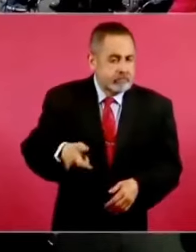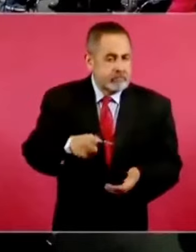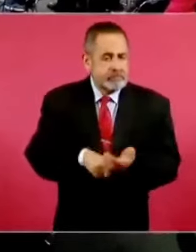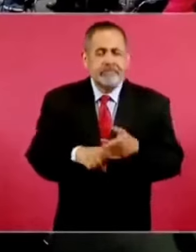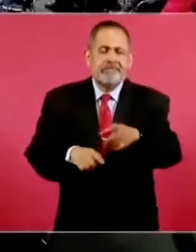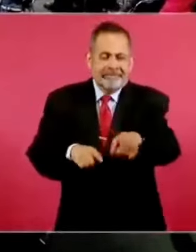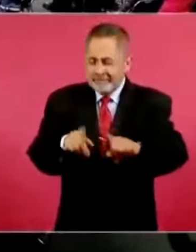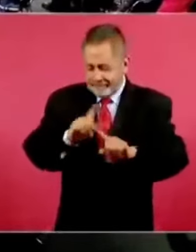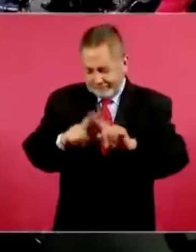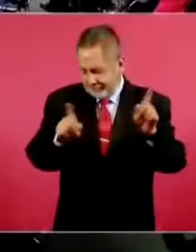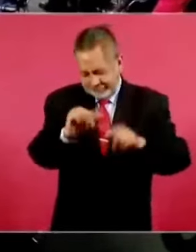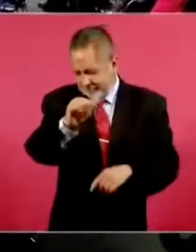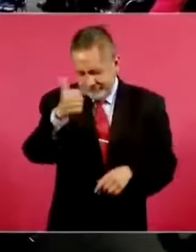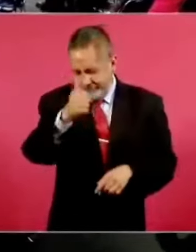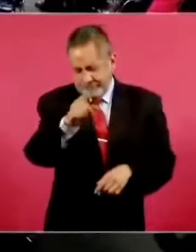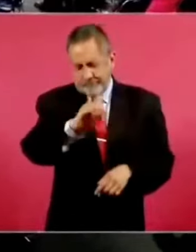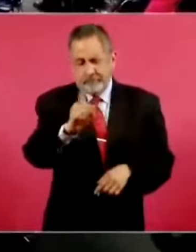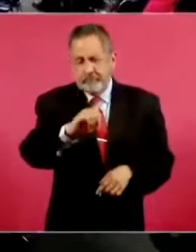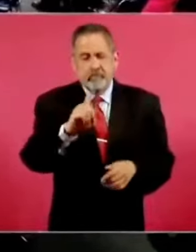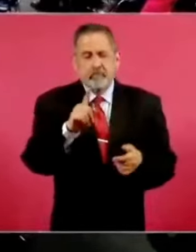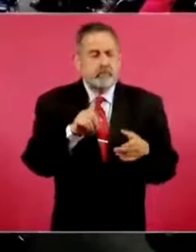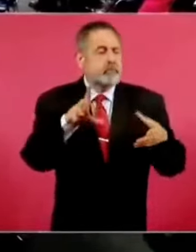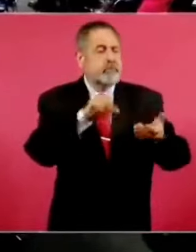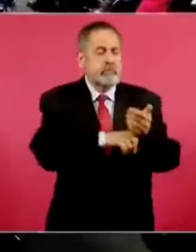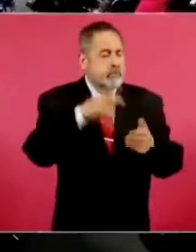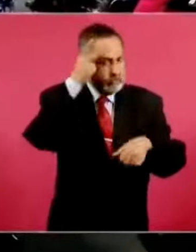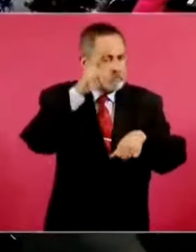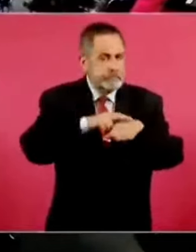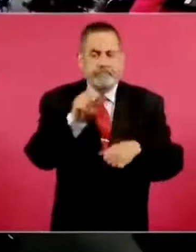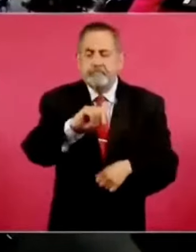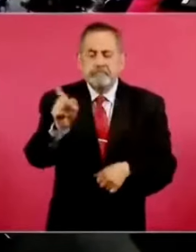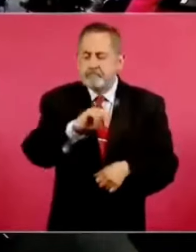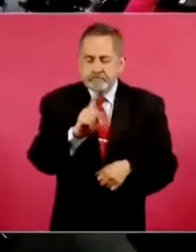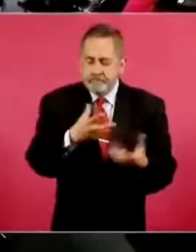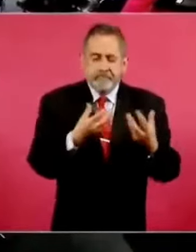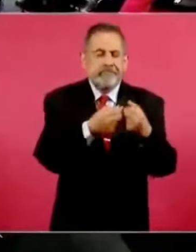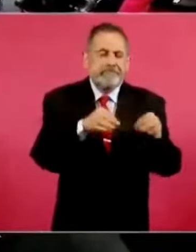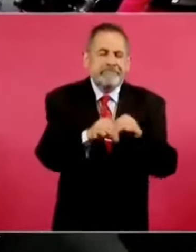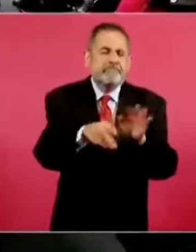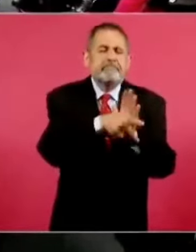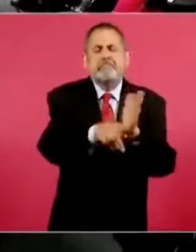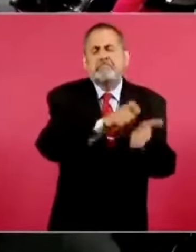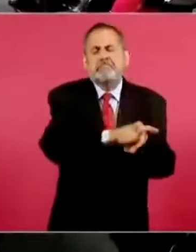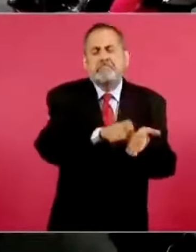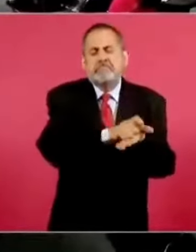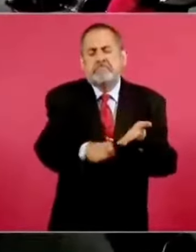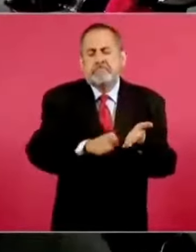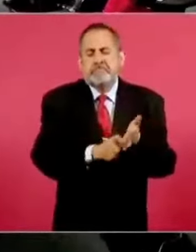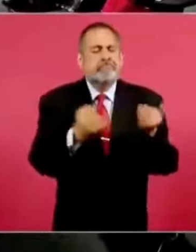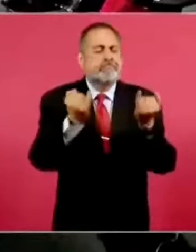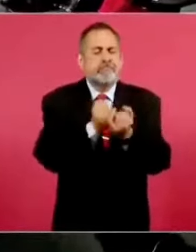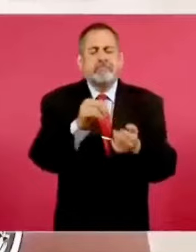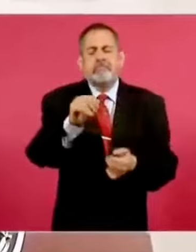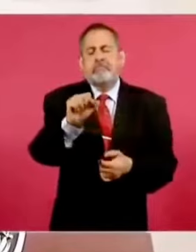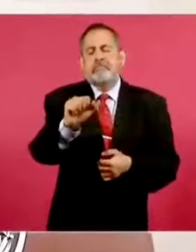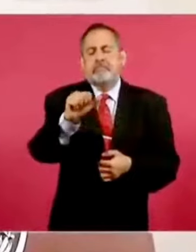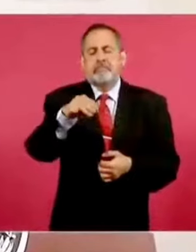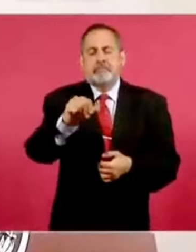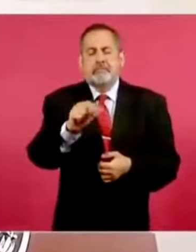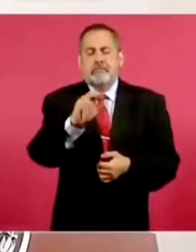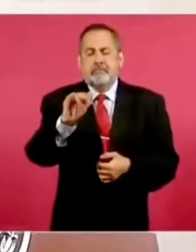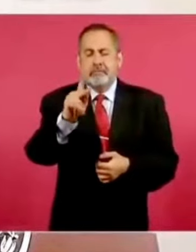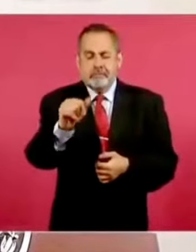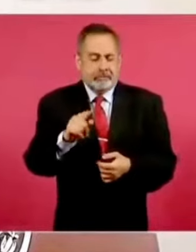sea, sí, no, no, pero este no estaba de director, estaba ahí, como, era como Samarripa, que ahora ya,